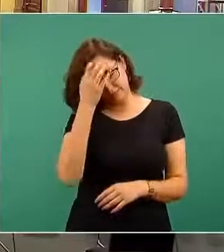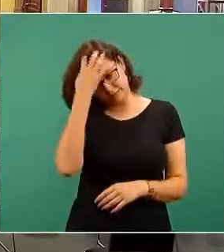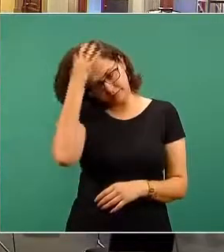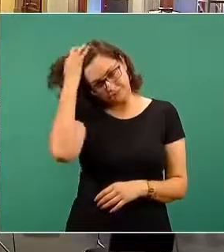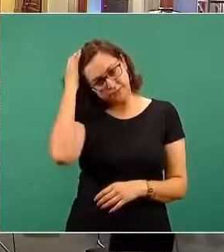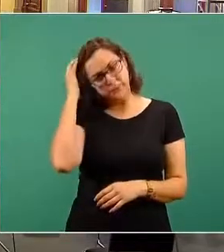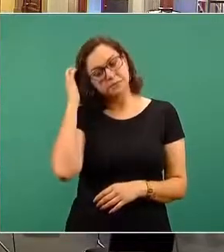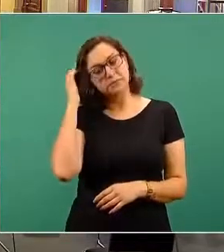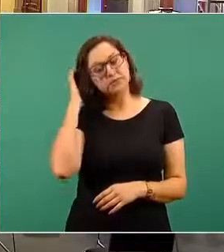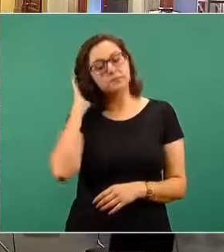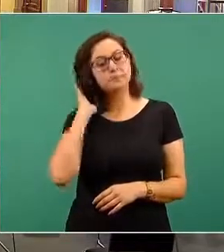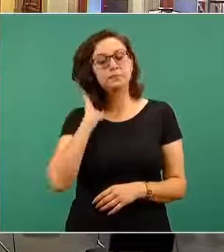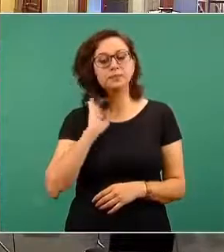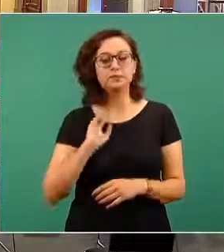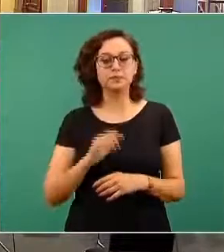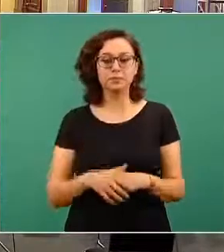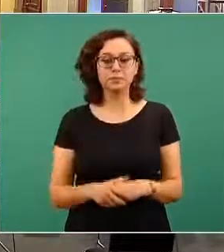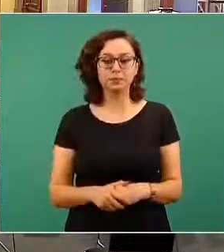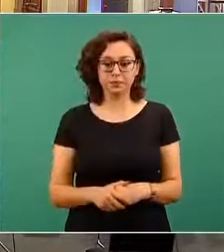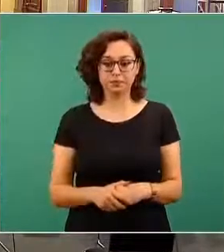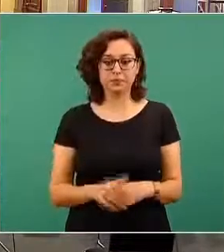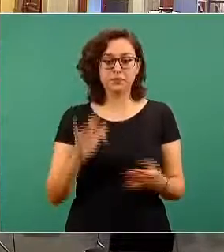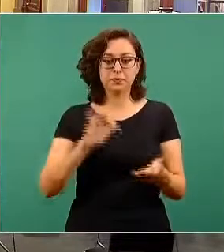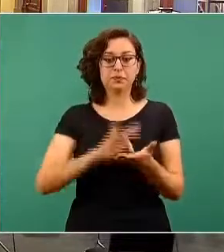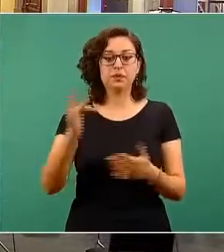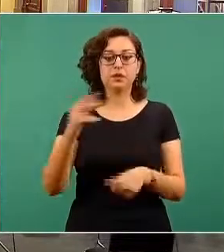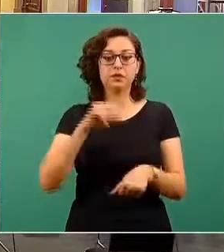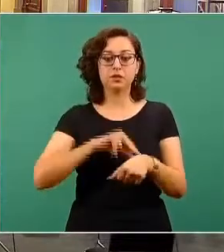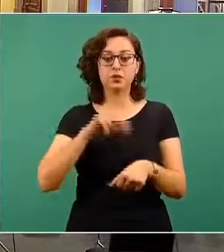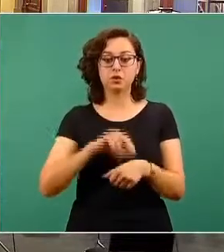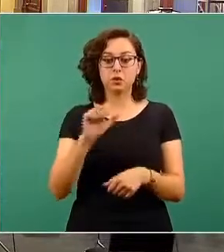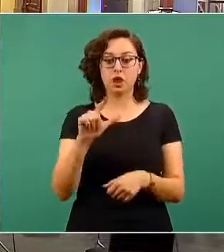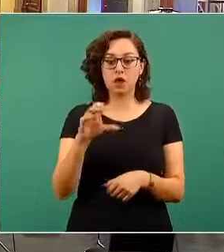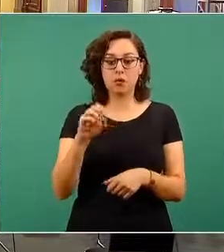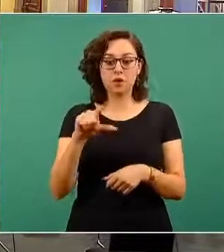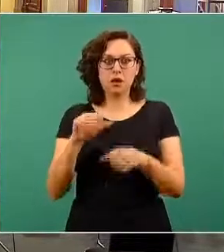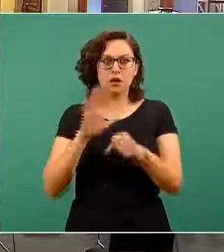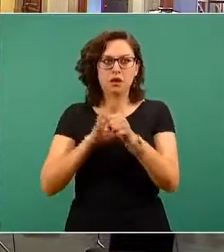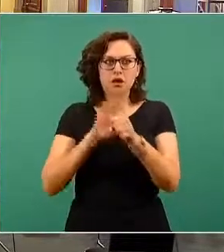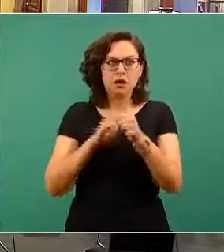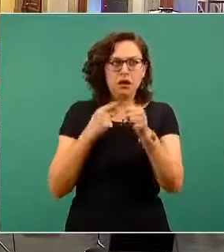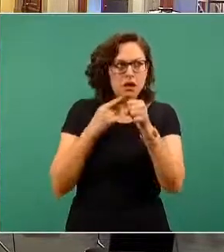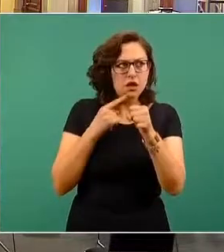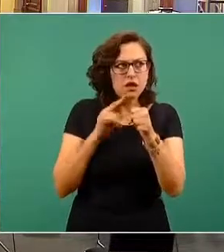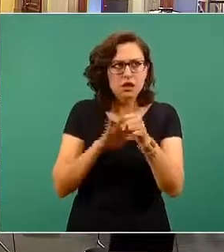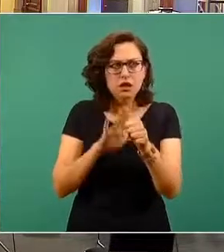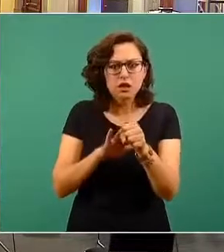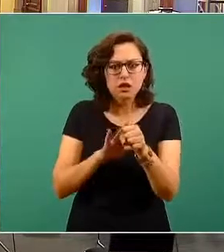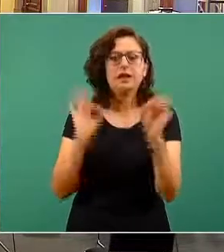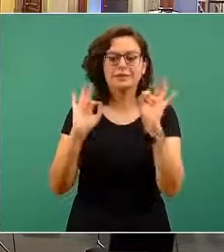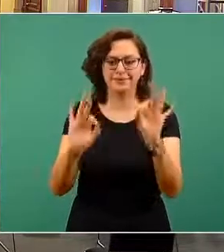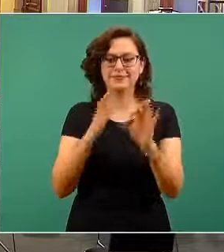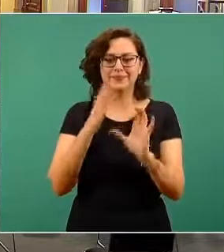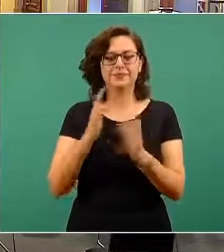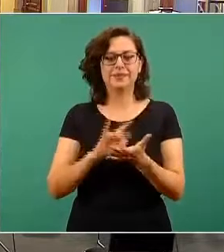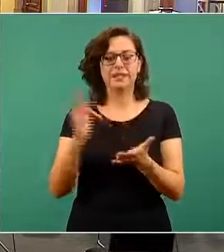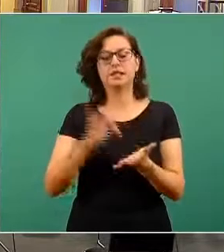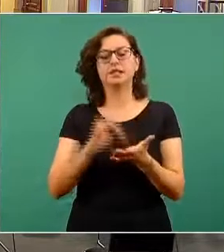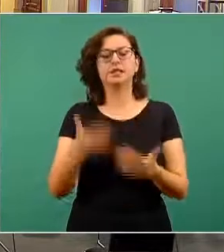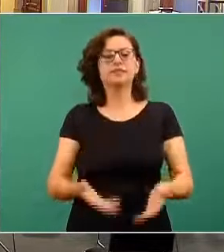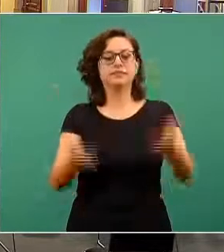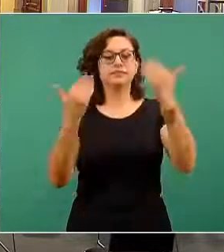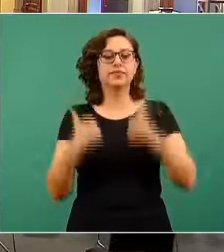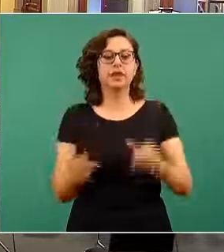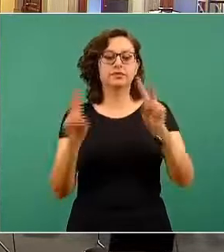Gracias. Gracias, doctora Lomía. Creo que nos sirve. Sí, gracias. Muchas gracias. Vamos a hablar